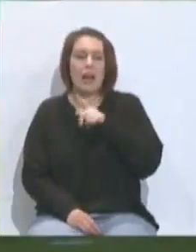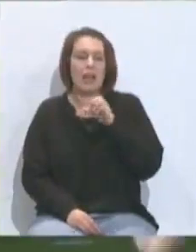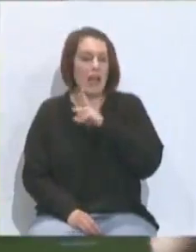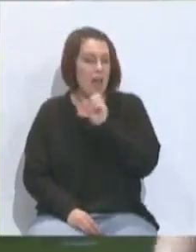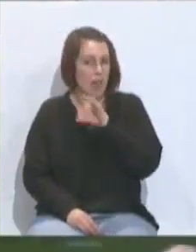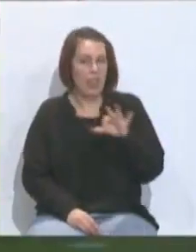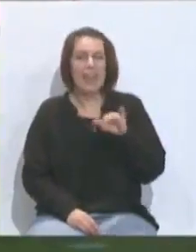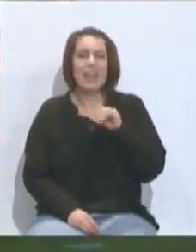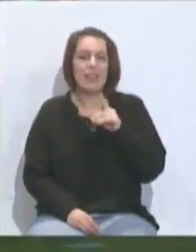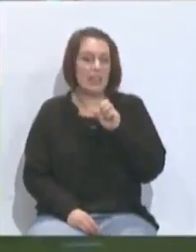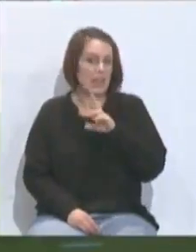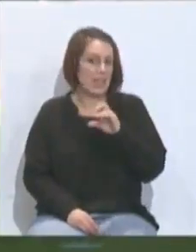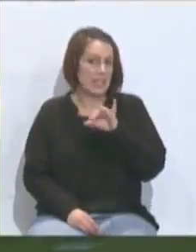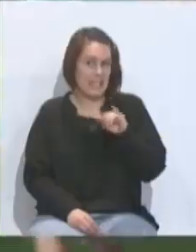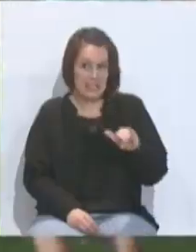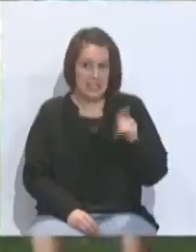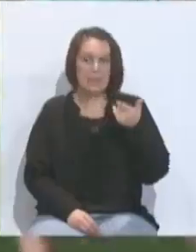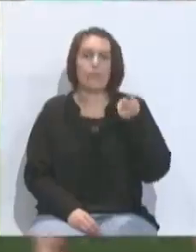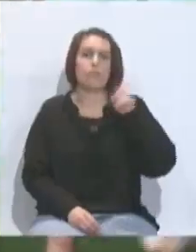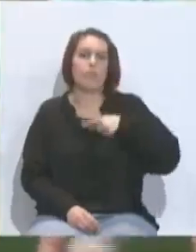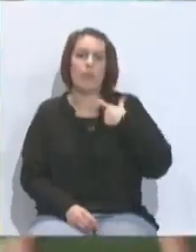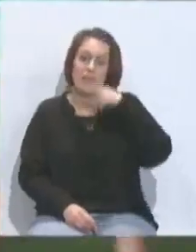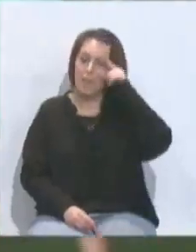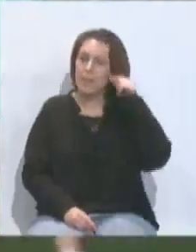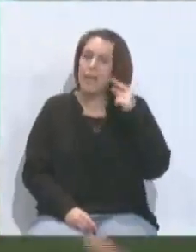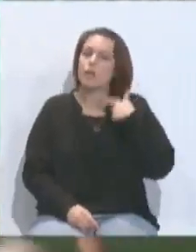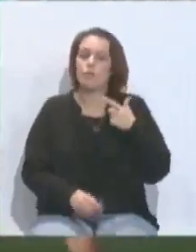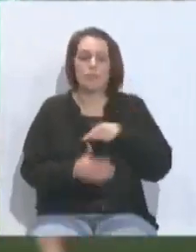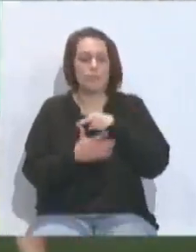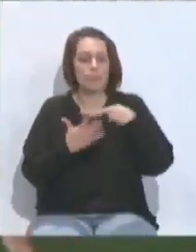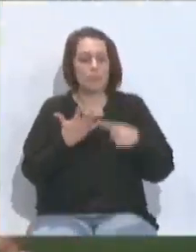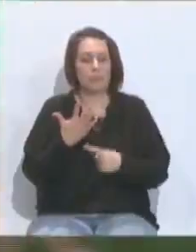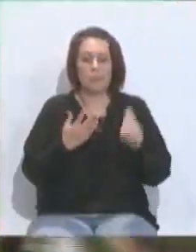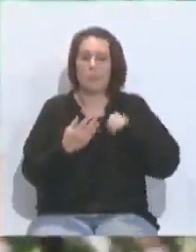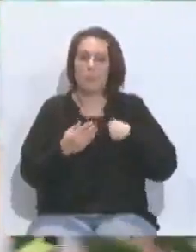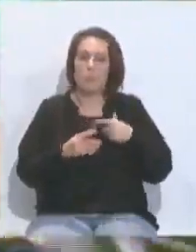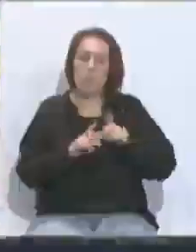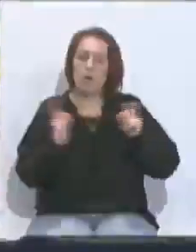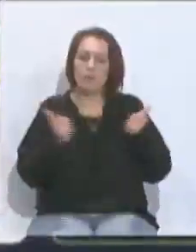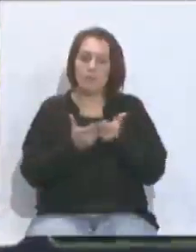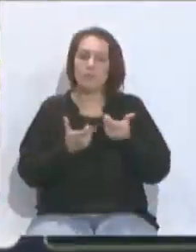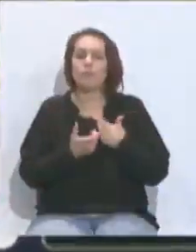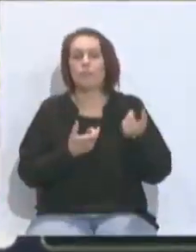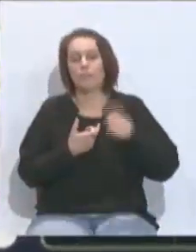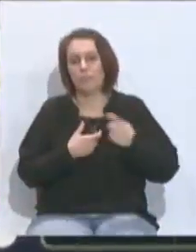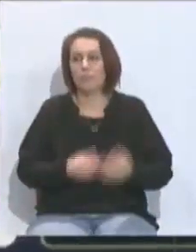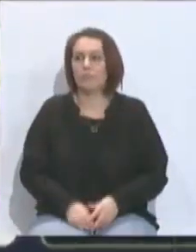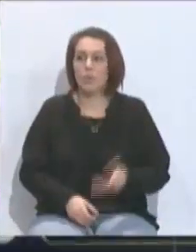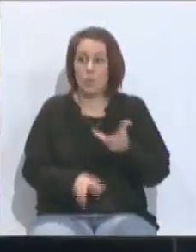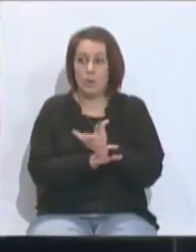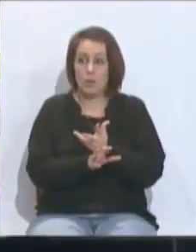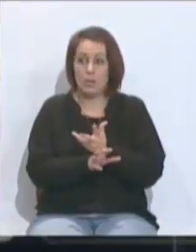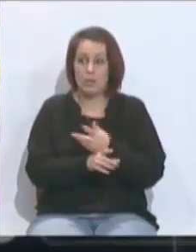Usama Idrisi completan la terna de efectivos que han recalado la entidad a las órdenes de Sergio González. Jugadores